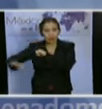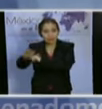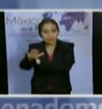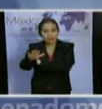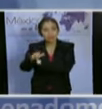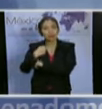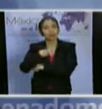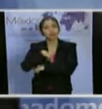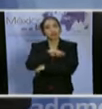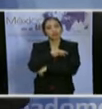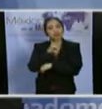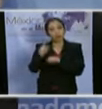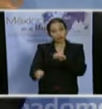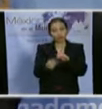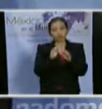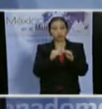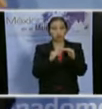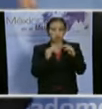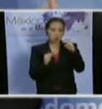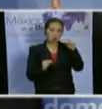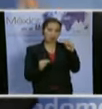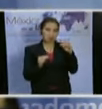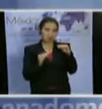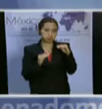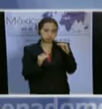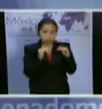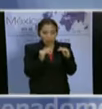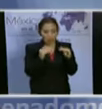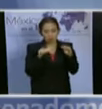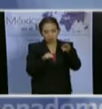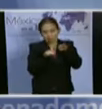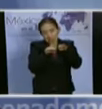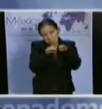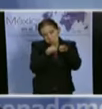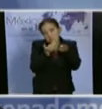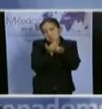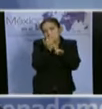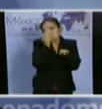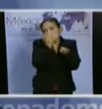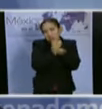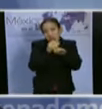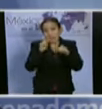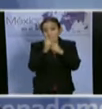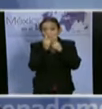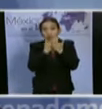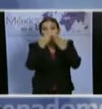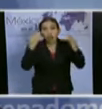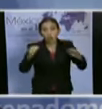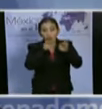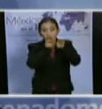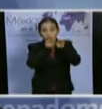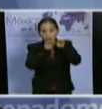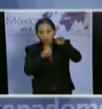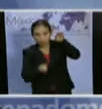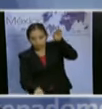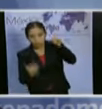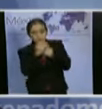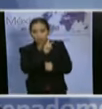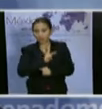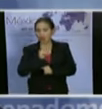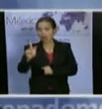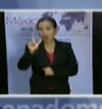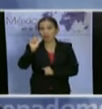Hemos pasado de unos niveles de equidad aceptable a ser un país que está en el mismo rango que